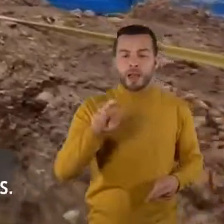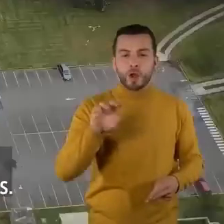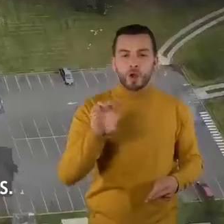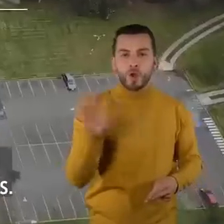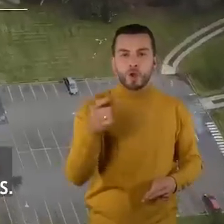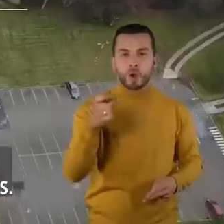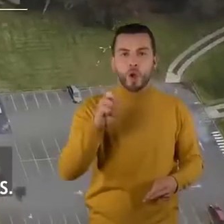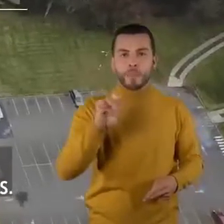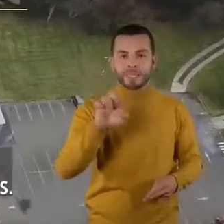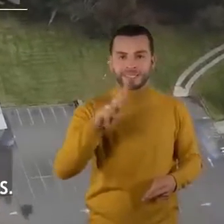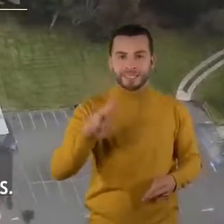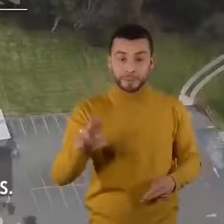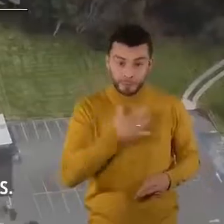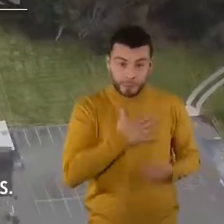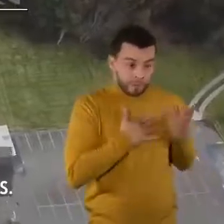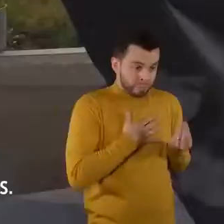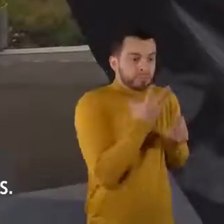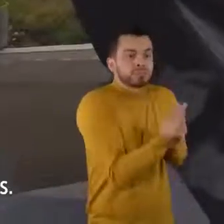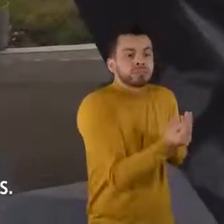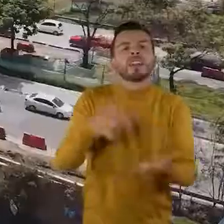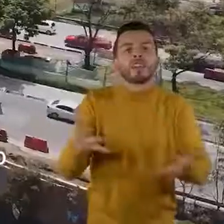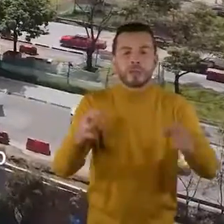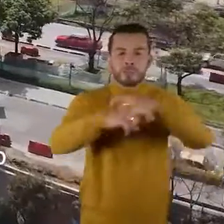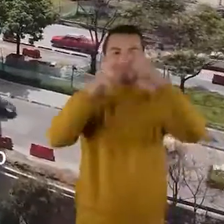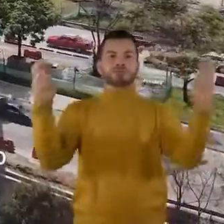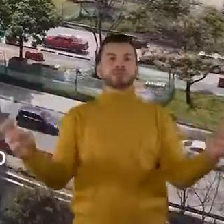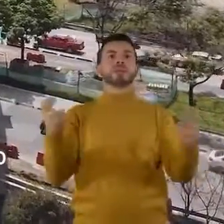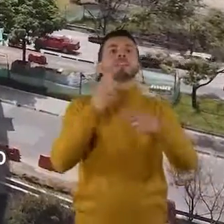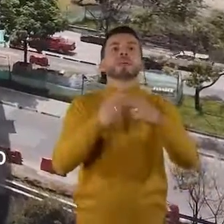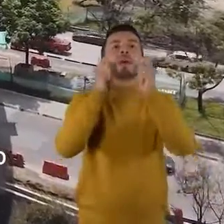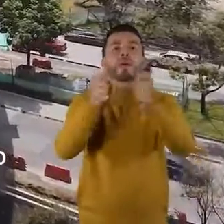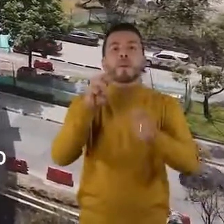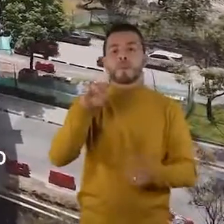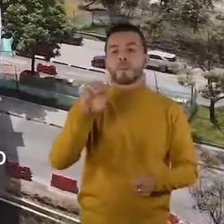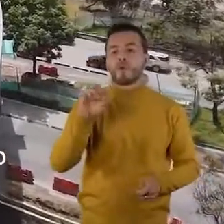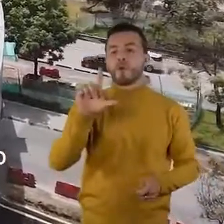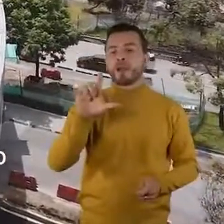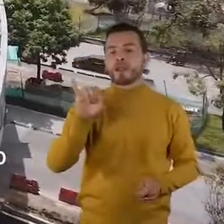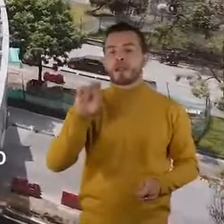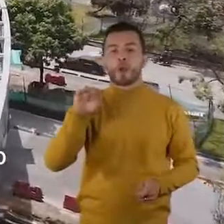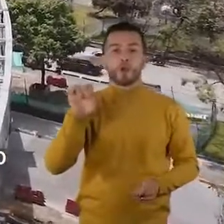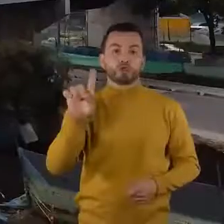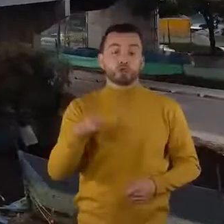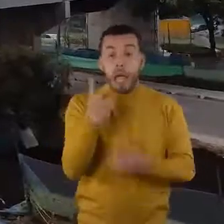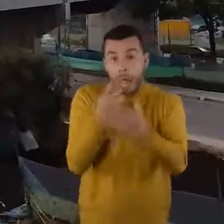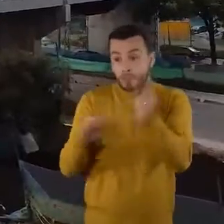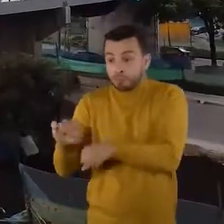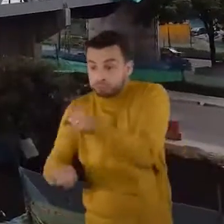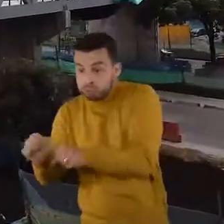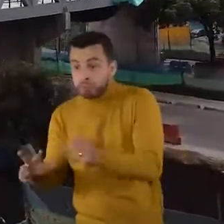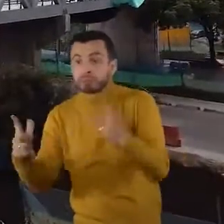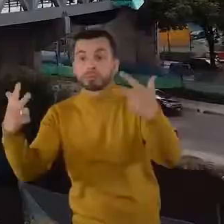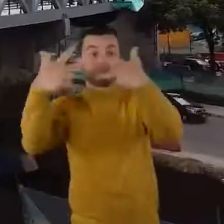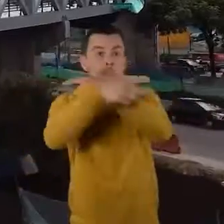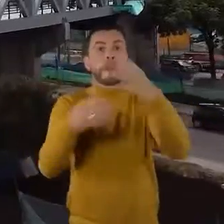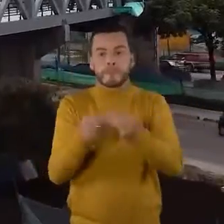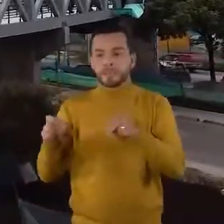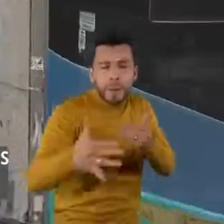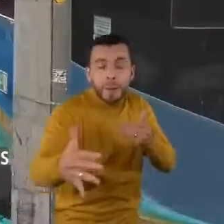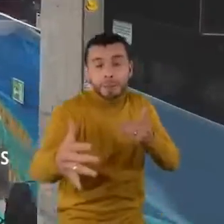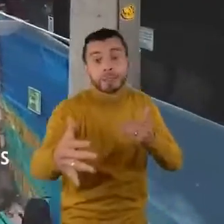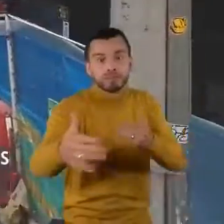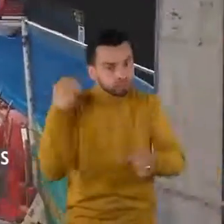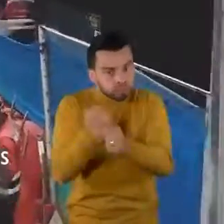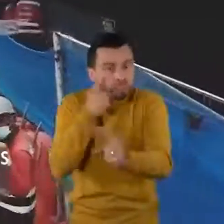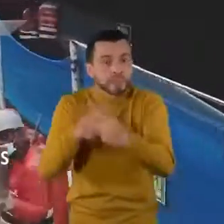112 con novena corredor ambiental del canal córdoba aceras y ciclos rutas de la autopista norte de las calles en